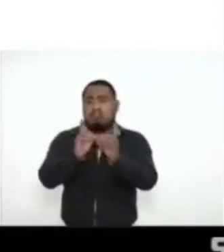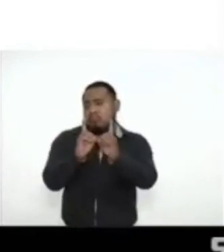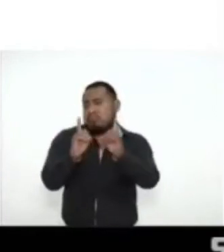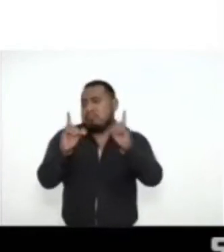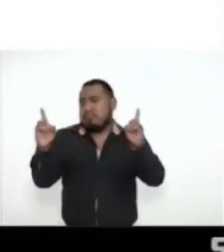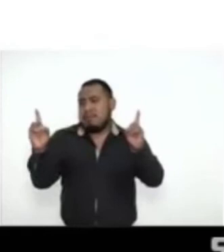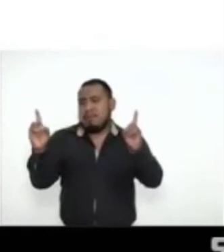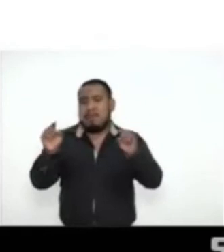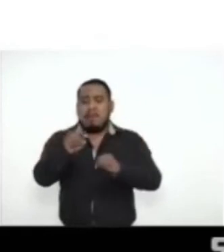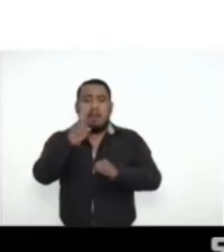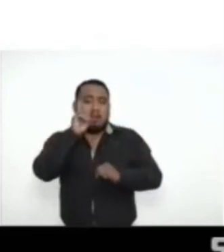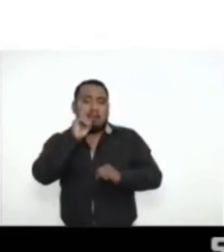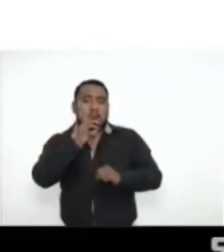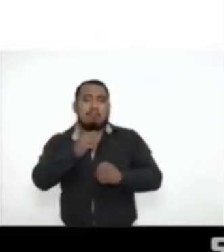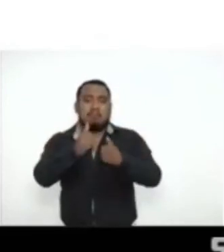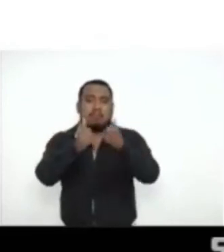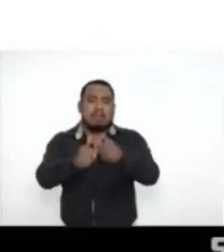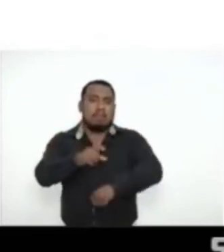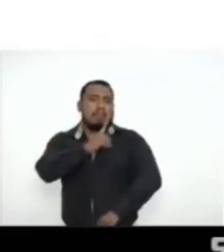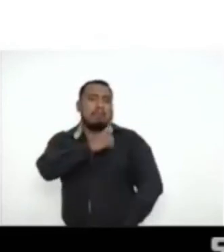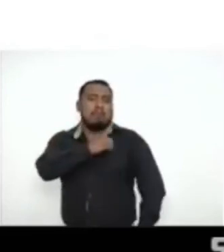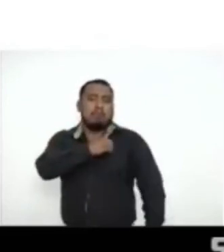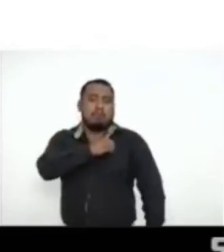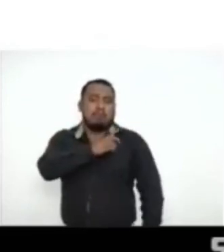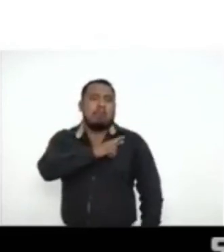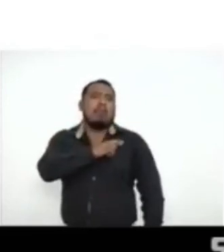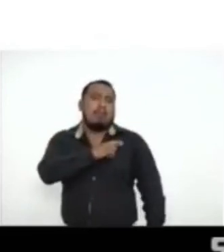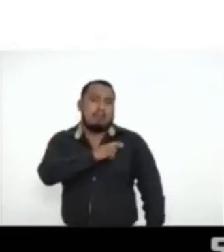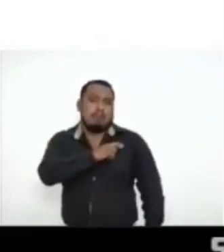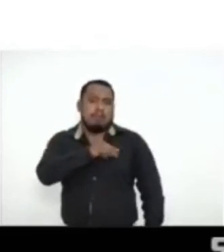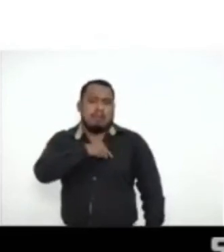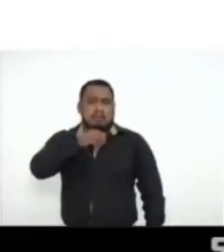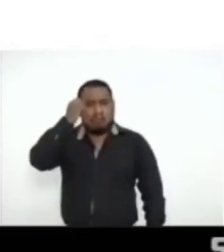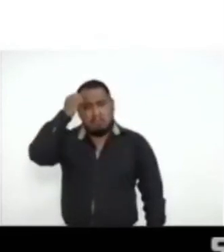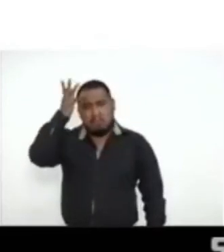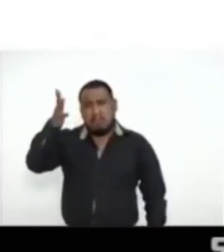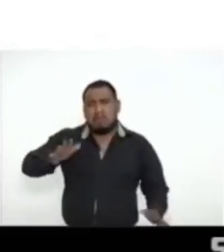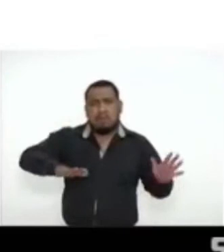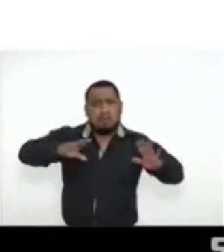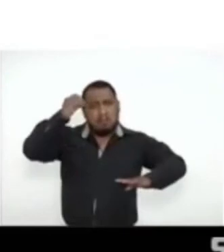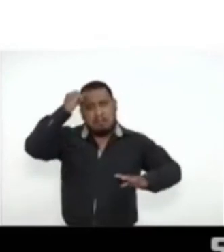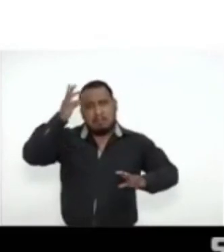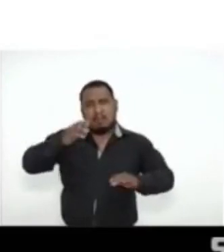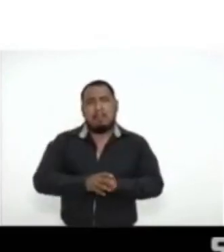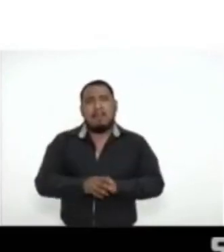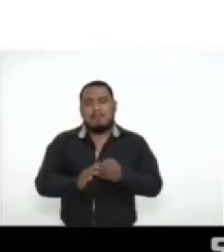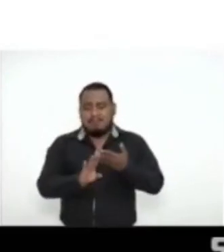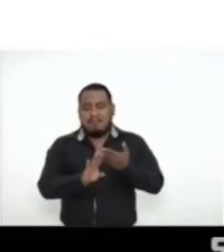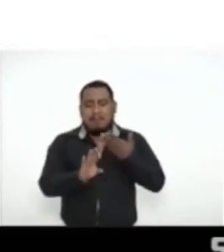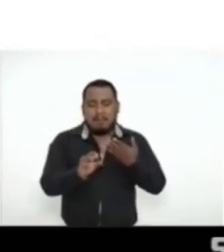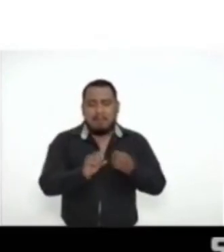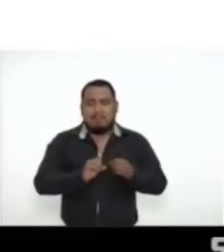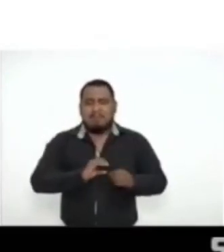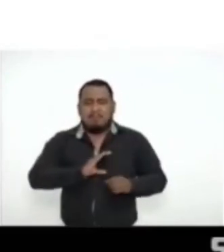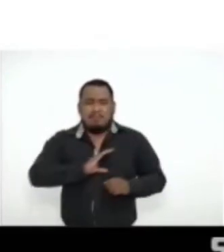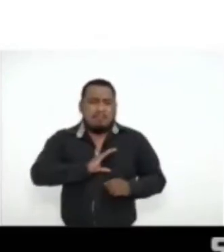y nosotros nos quedamos solas. Estos olvidos, estos despistes, es para evitar sufrir, porque si yo